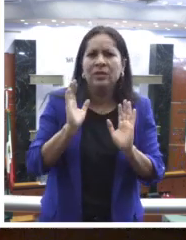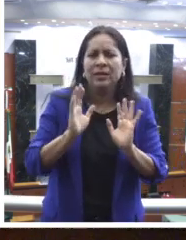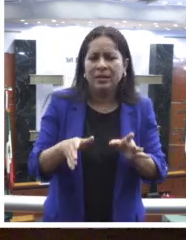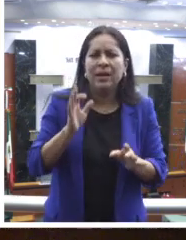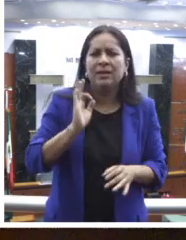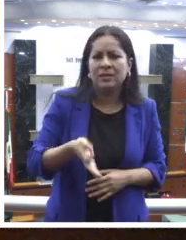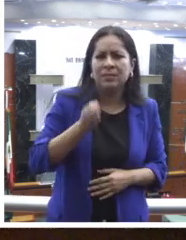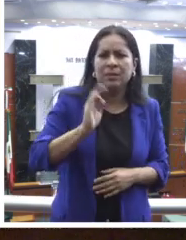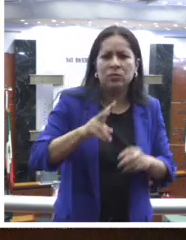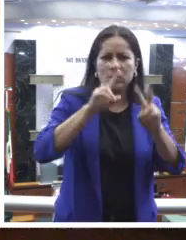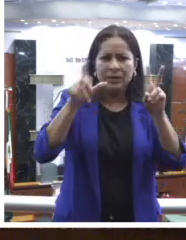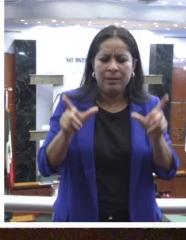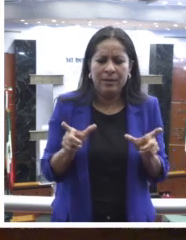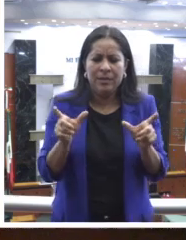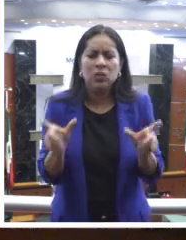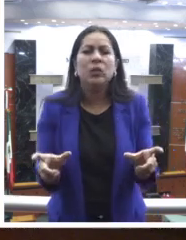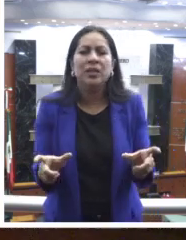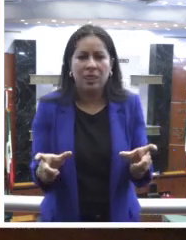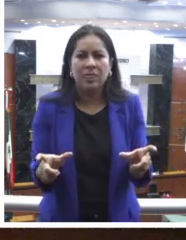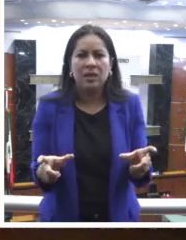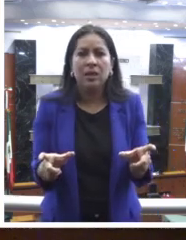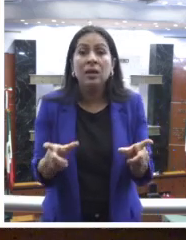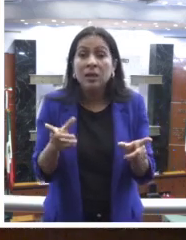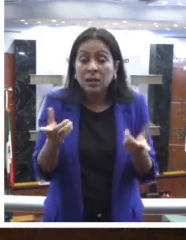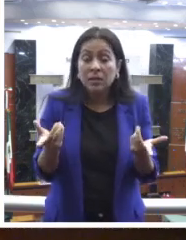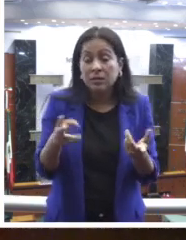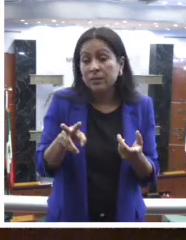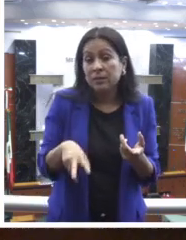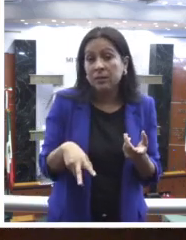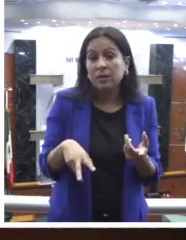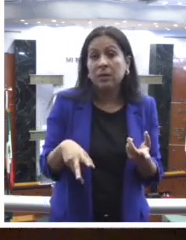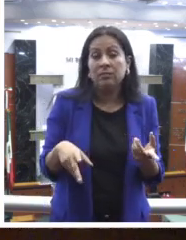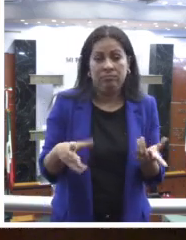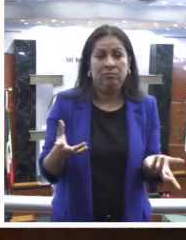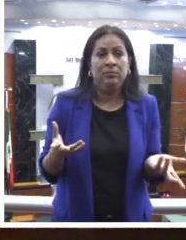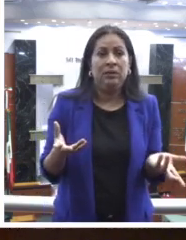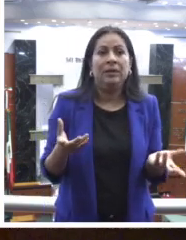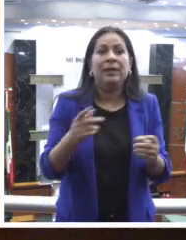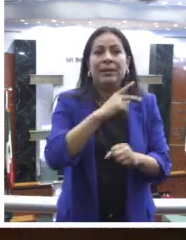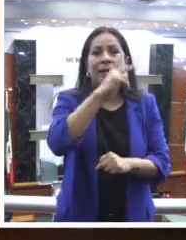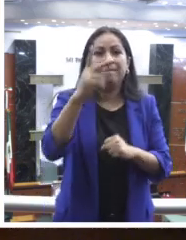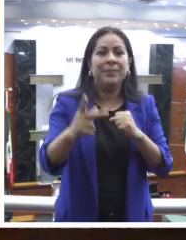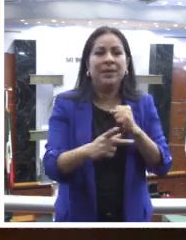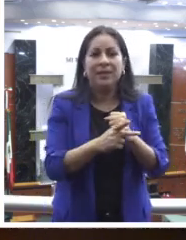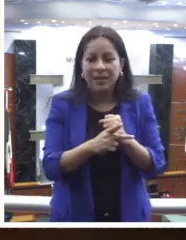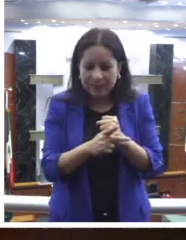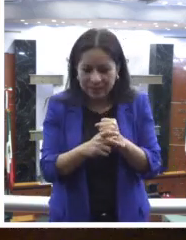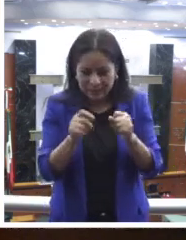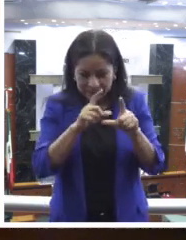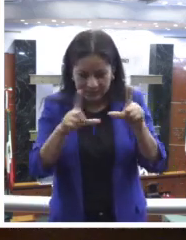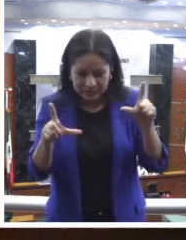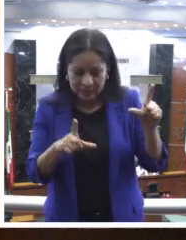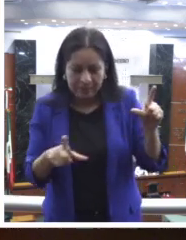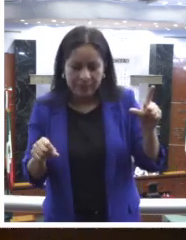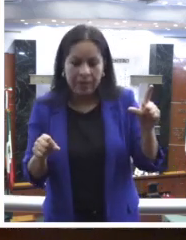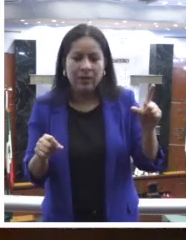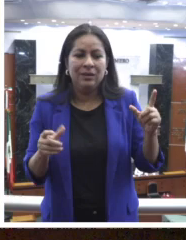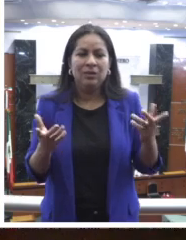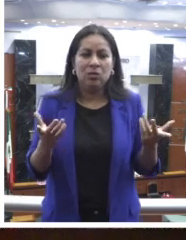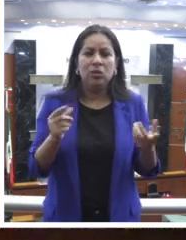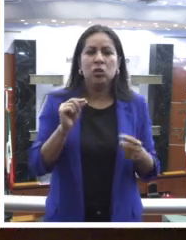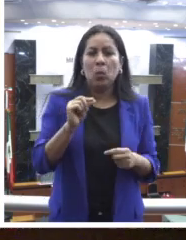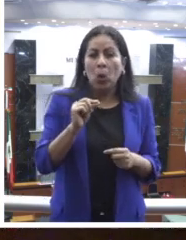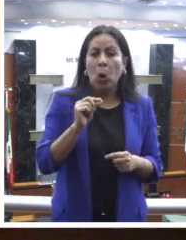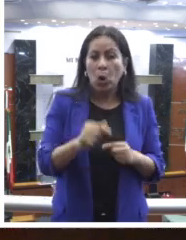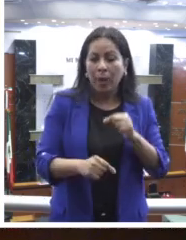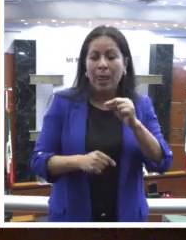aprobando en materia de seguridad es un hecho irrefutable que en el país ha sido escaso El